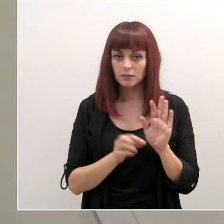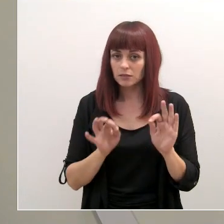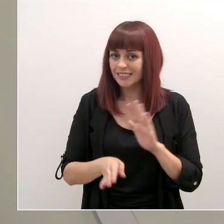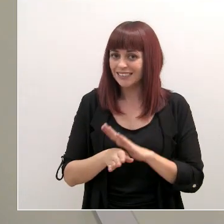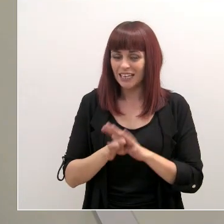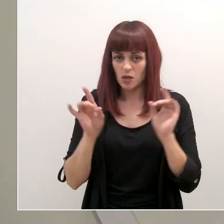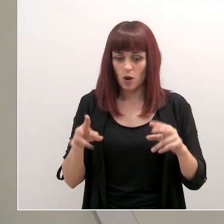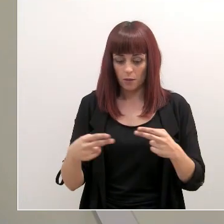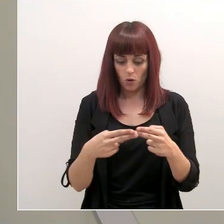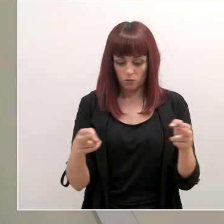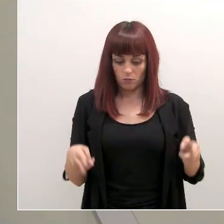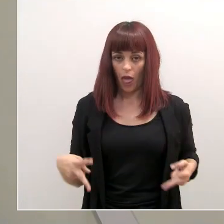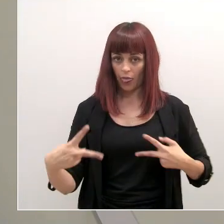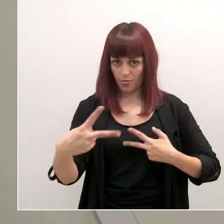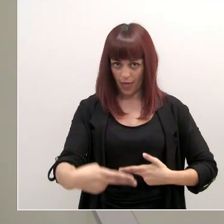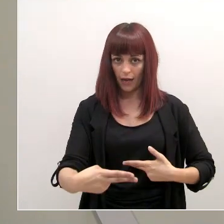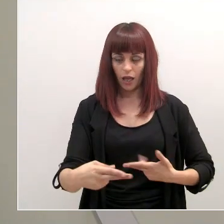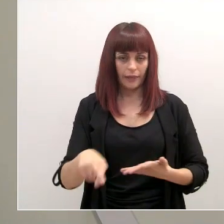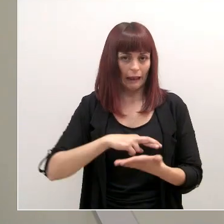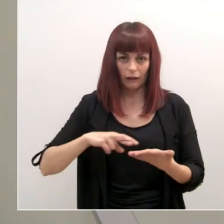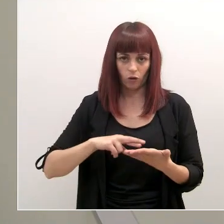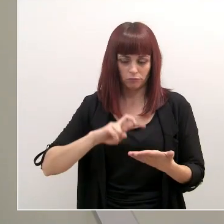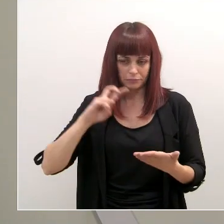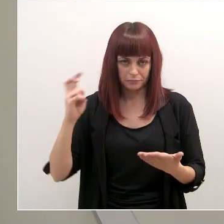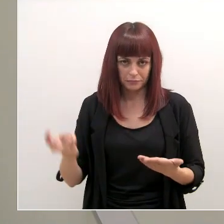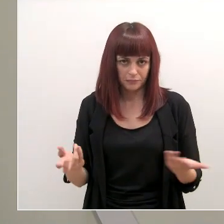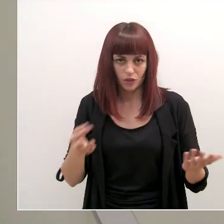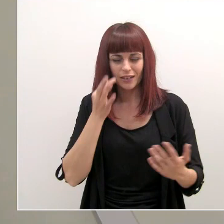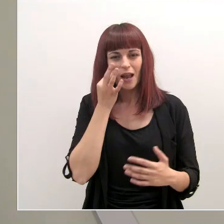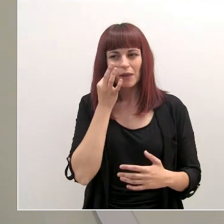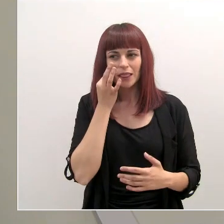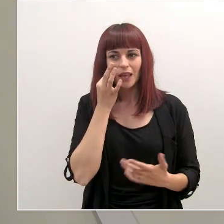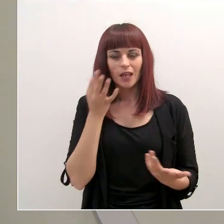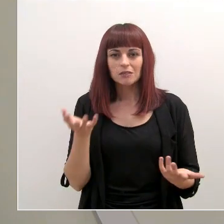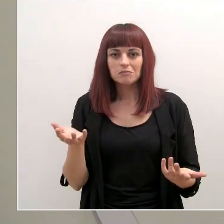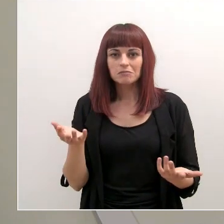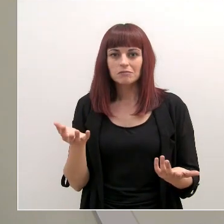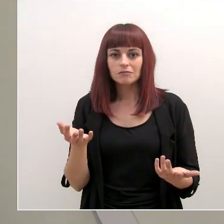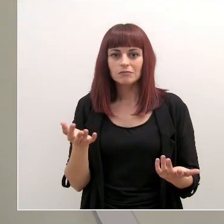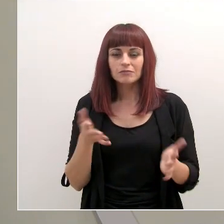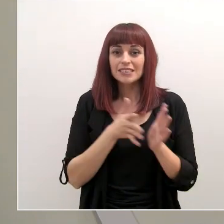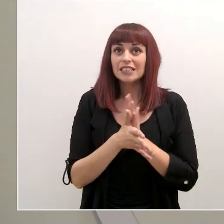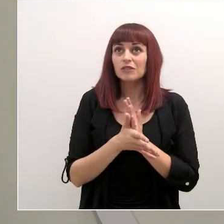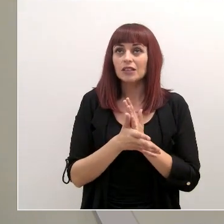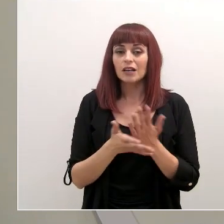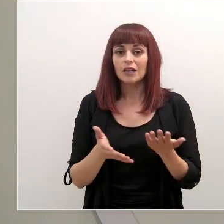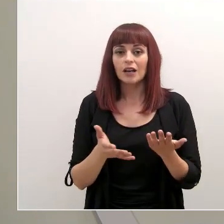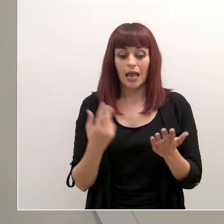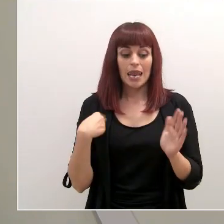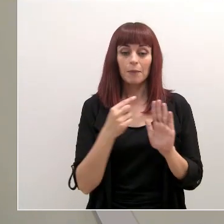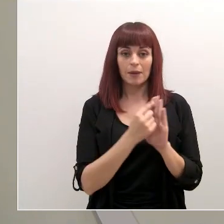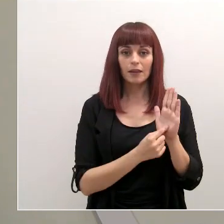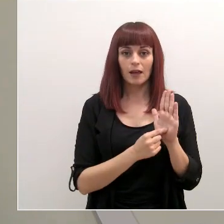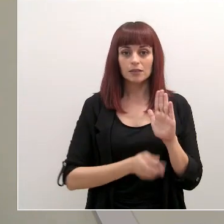con cierre perimetral también de la región, etcétera, etcétera. Es decir, que realmente no es que hagamos nada, sino que las medidas